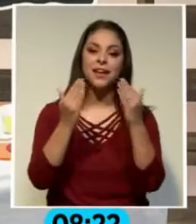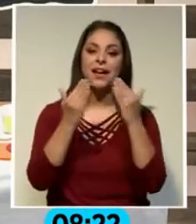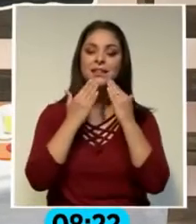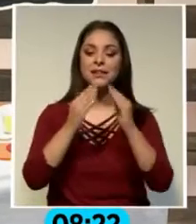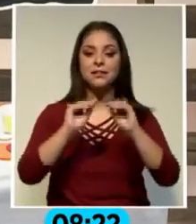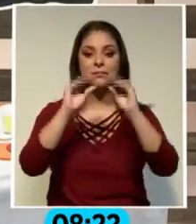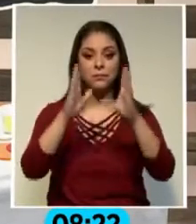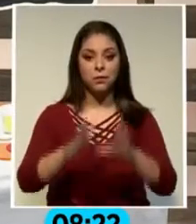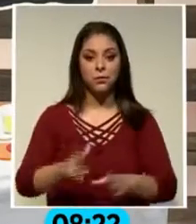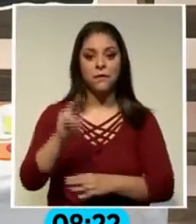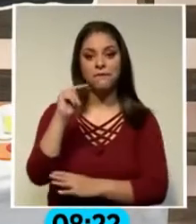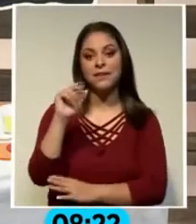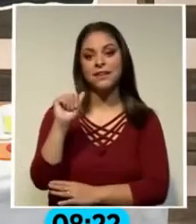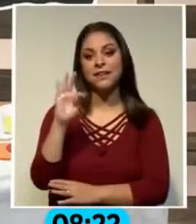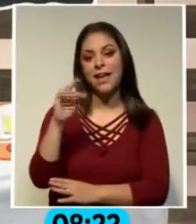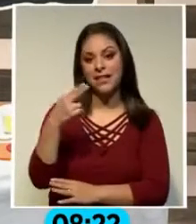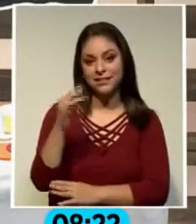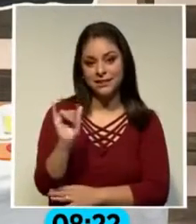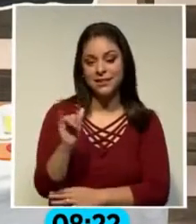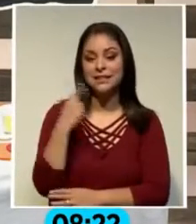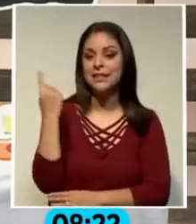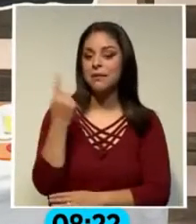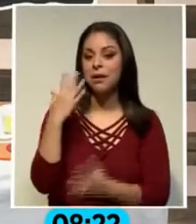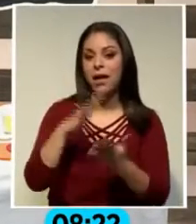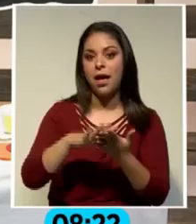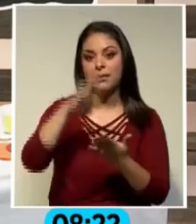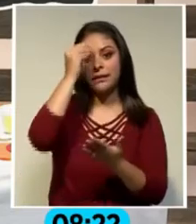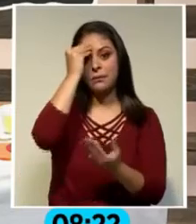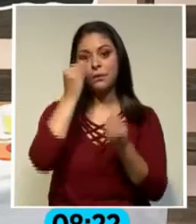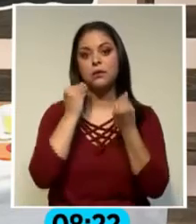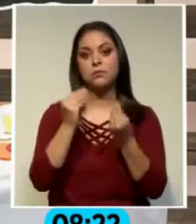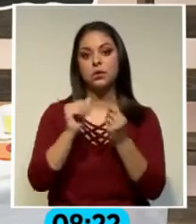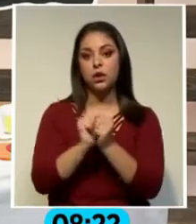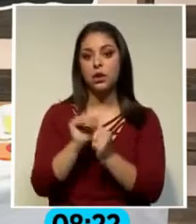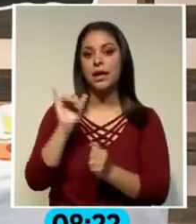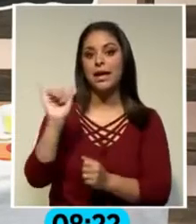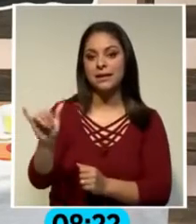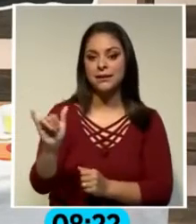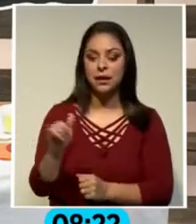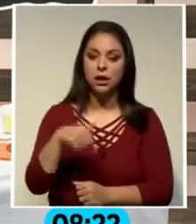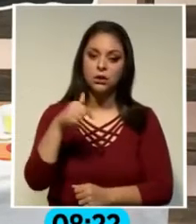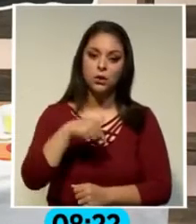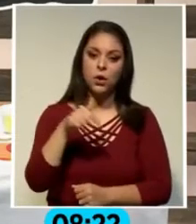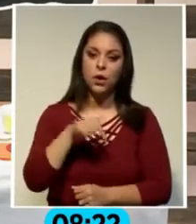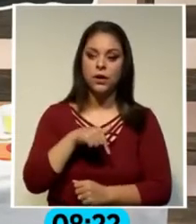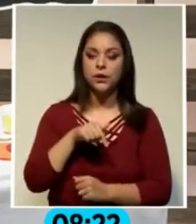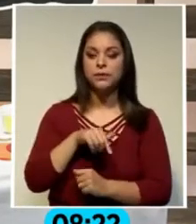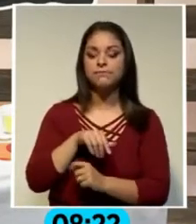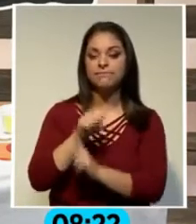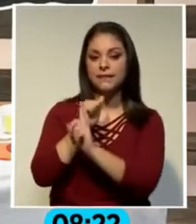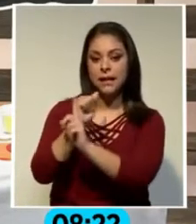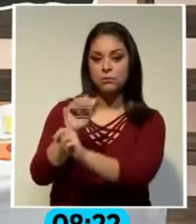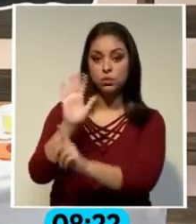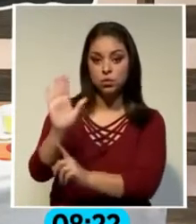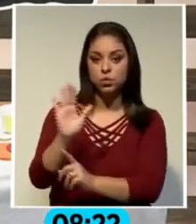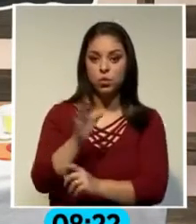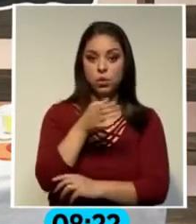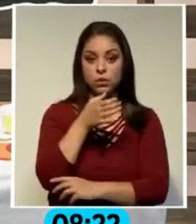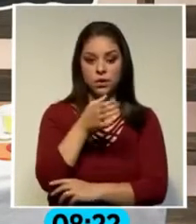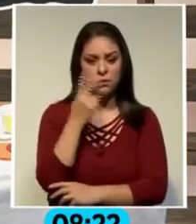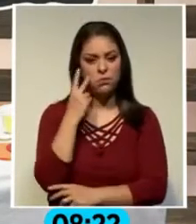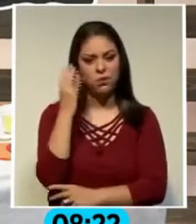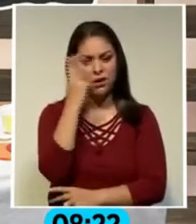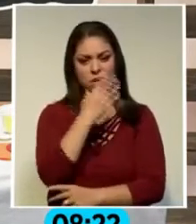niña Nati. Siempre aprendemos muchísimo con ella. Y hoy estamos siguiendo sus consejos, ¿verdad? Totalmente, totalmente. ¿Viste qué lindo su